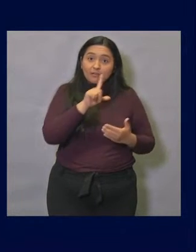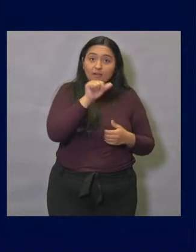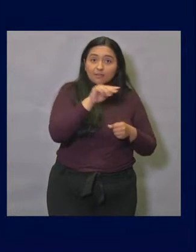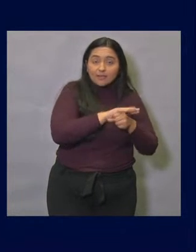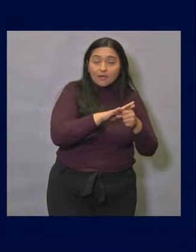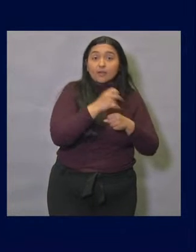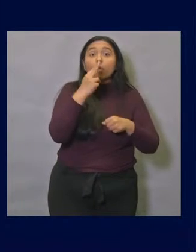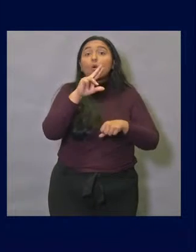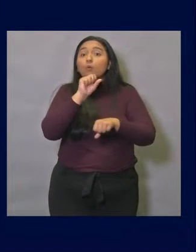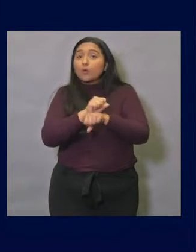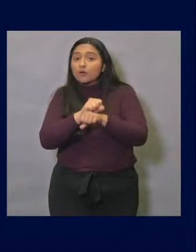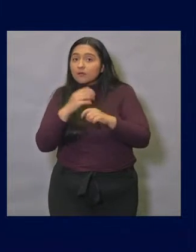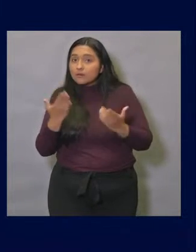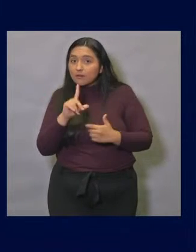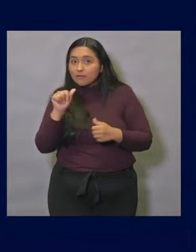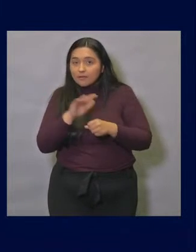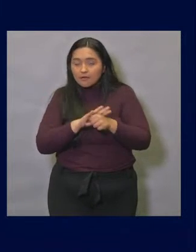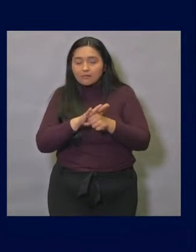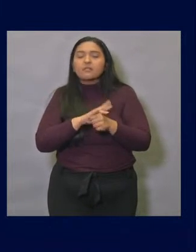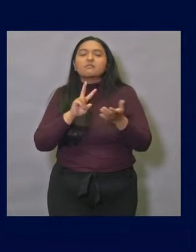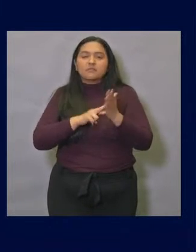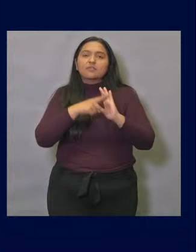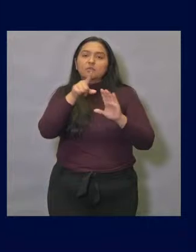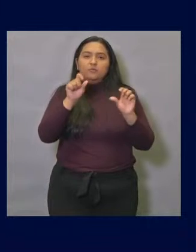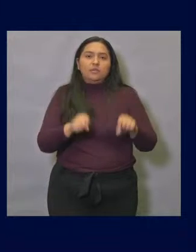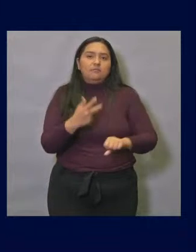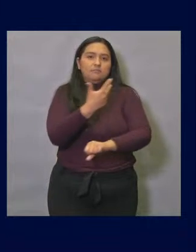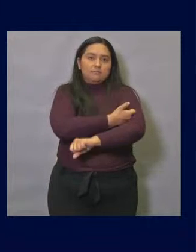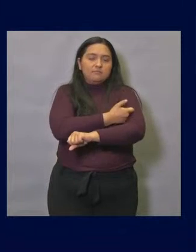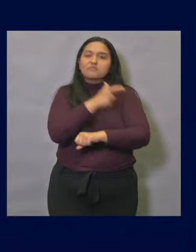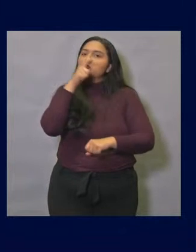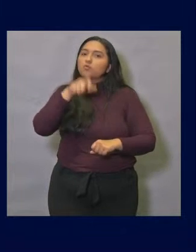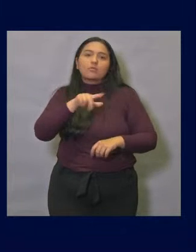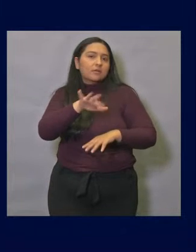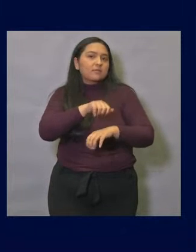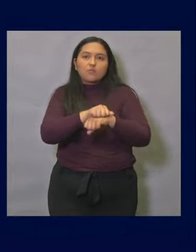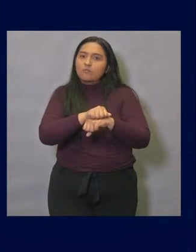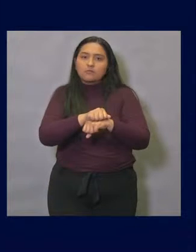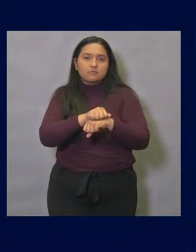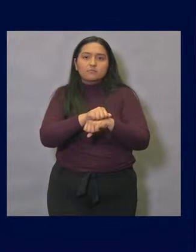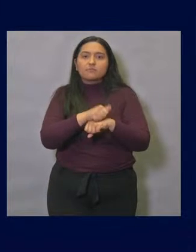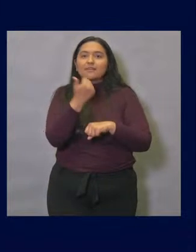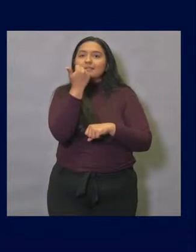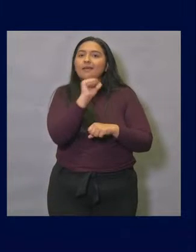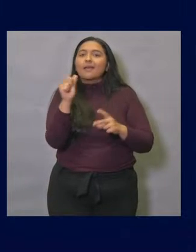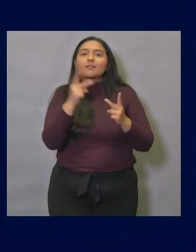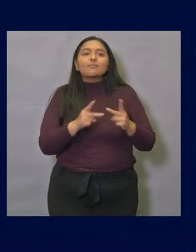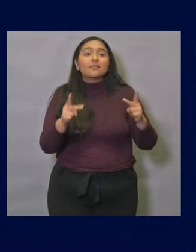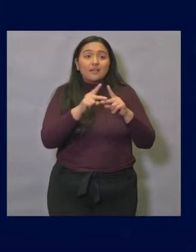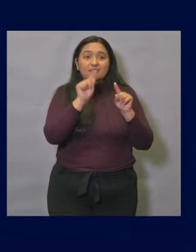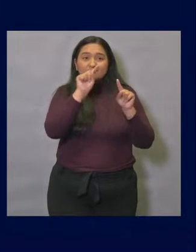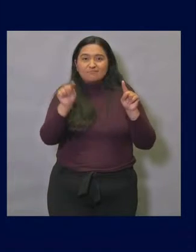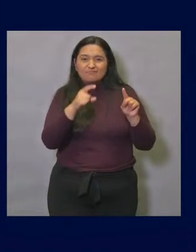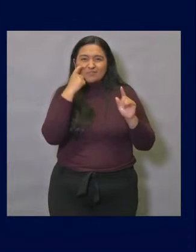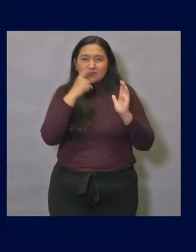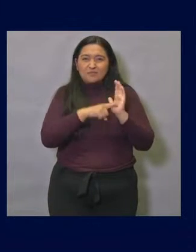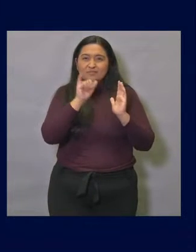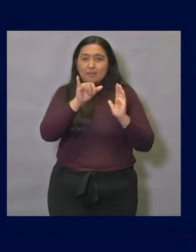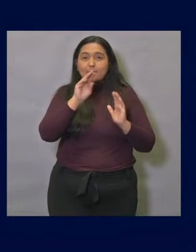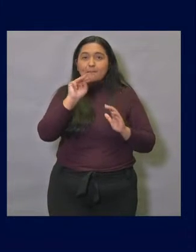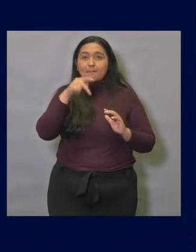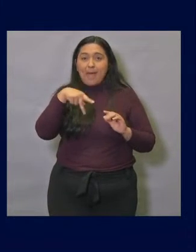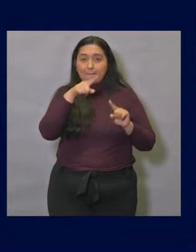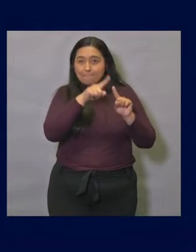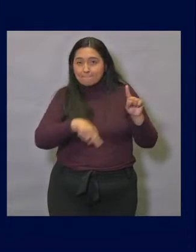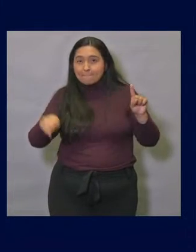Ángeles ahora puede vacunarse sin programar una cita en los lugares que se enumeran en este gráfico.